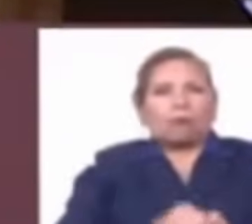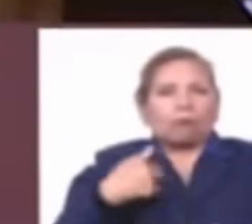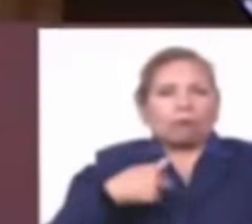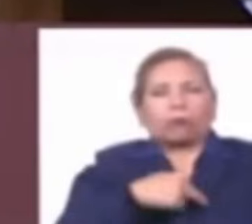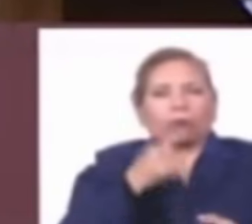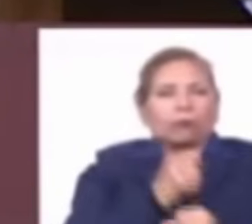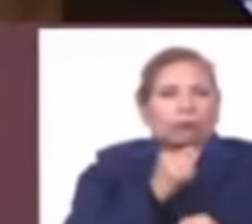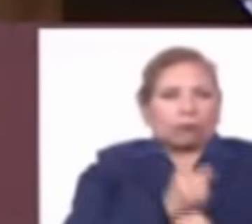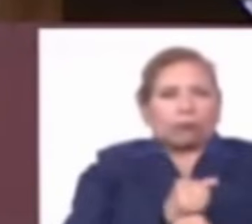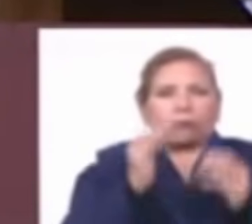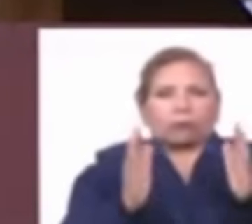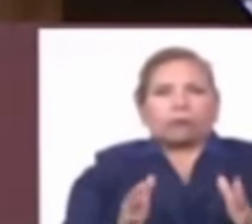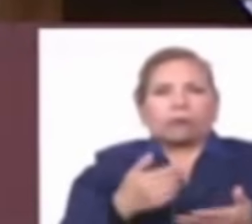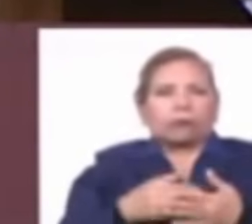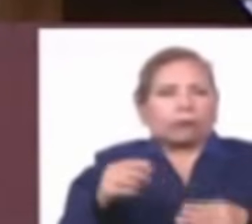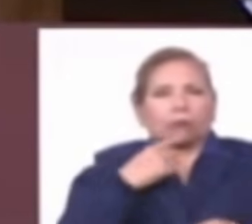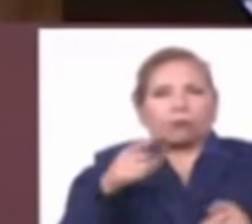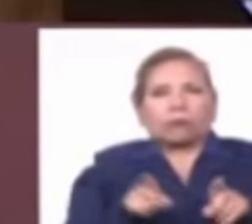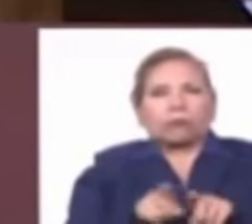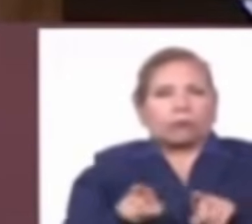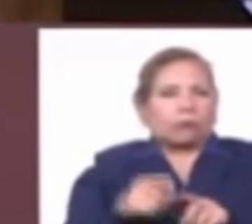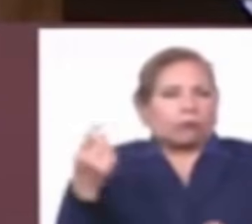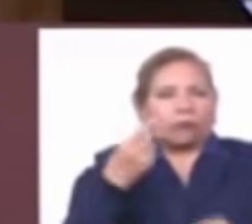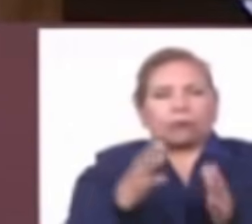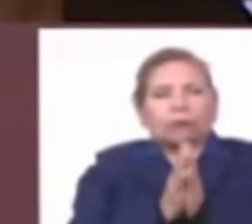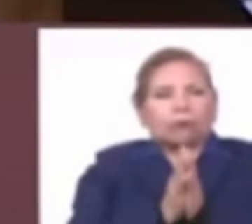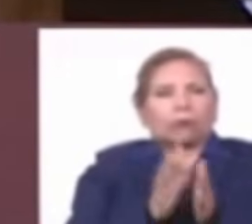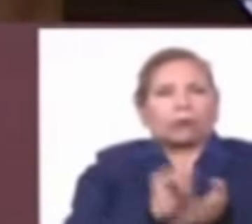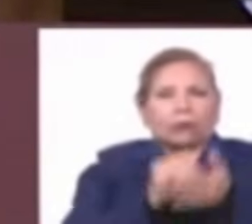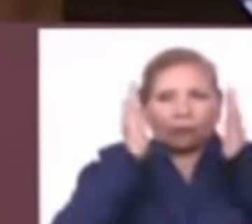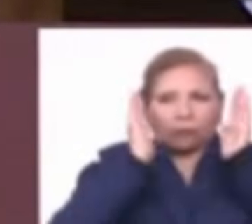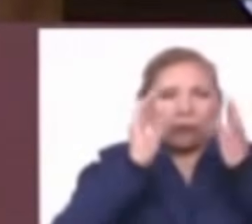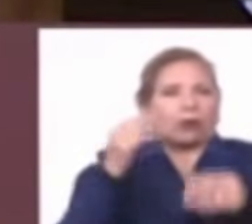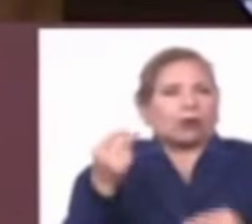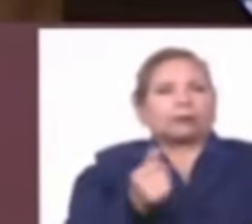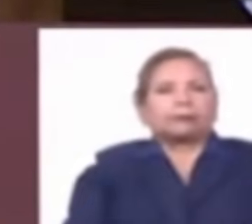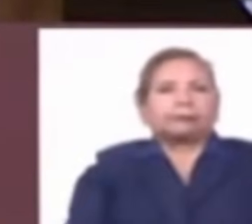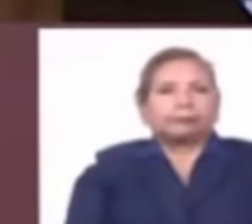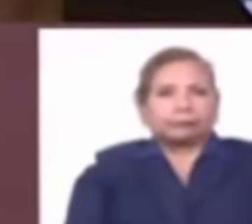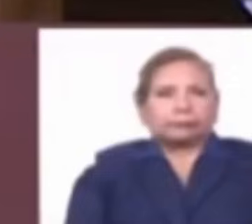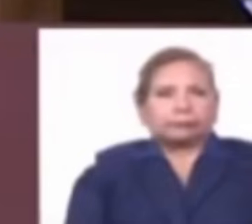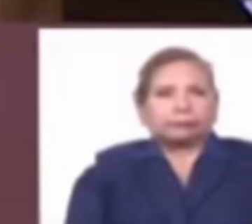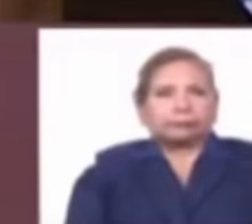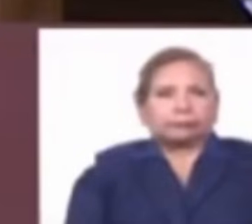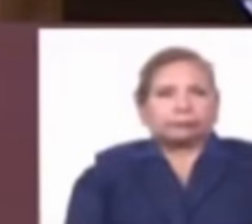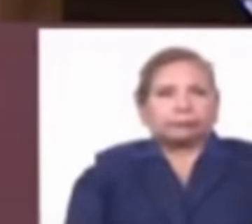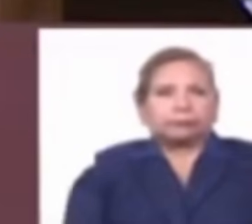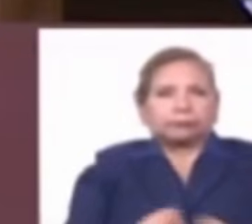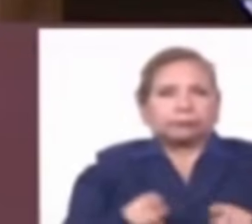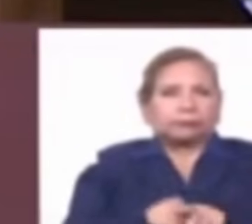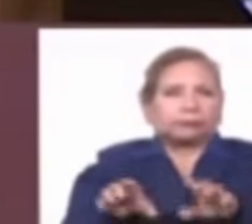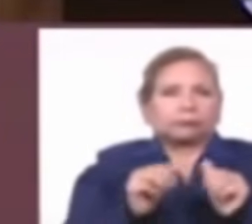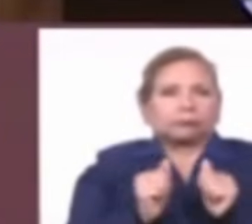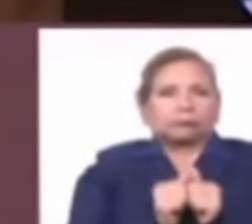nuestros trabajadores. Y como tal, solicito su atención inmediata. Del mismo